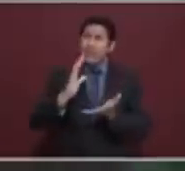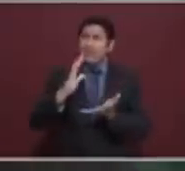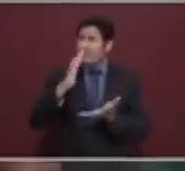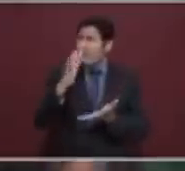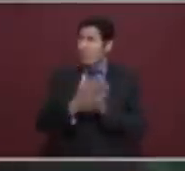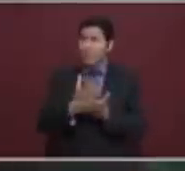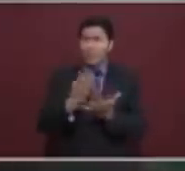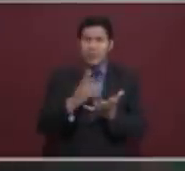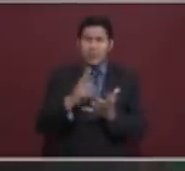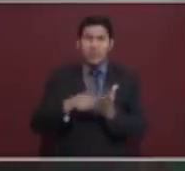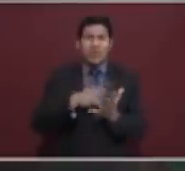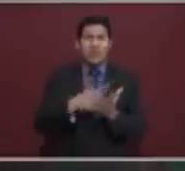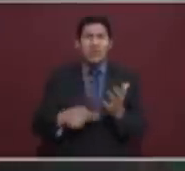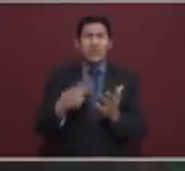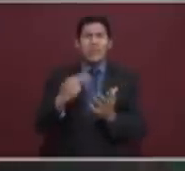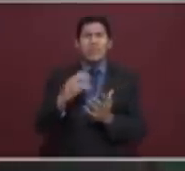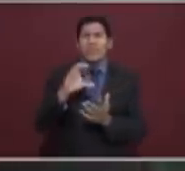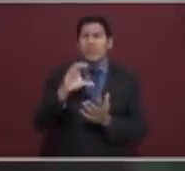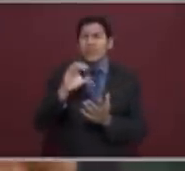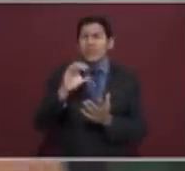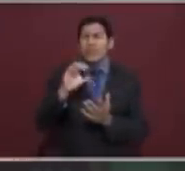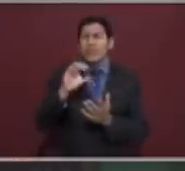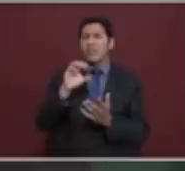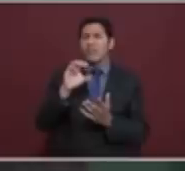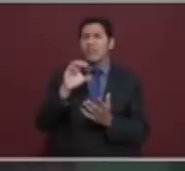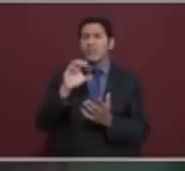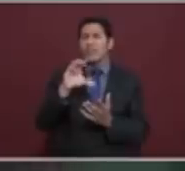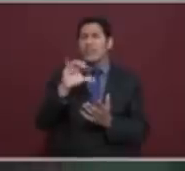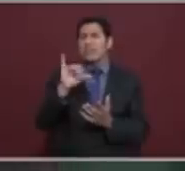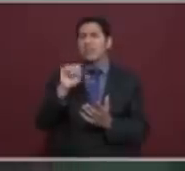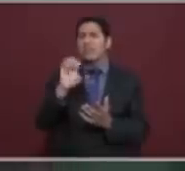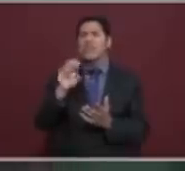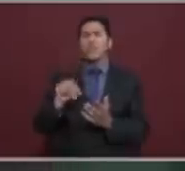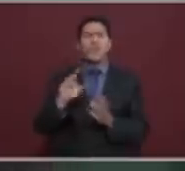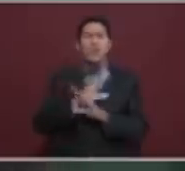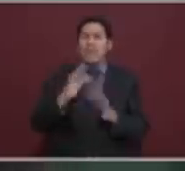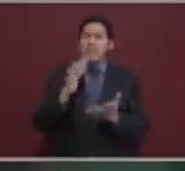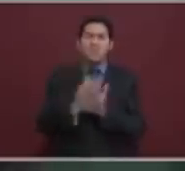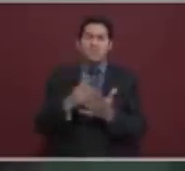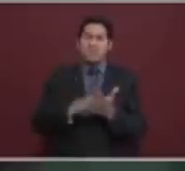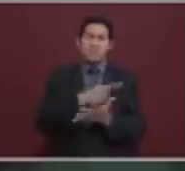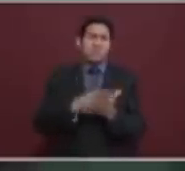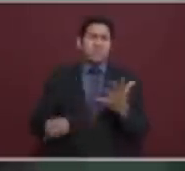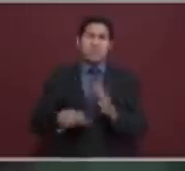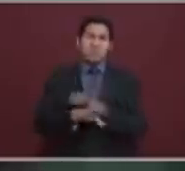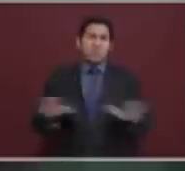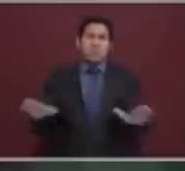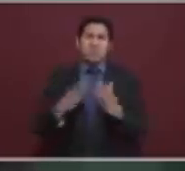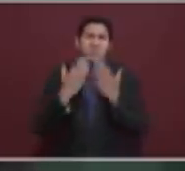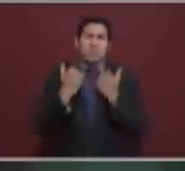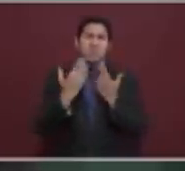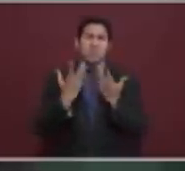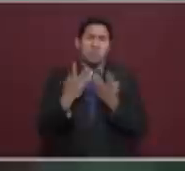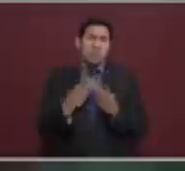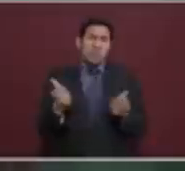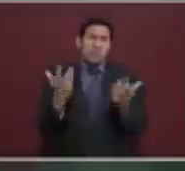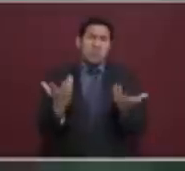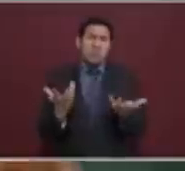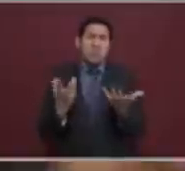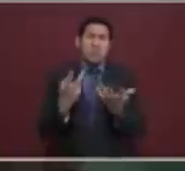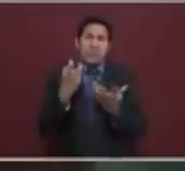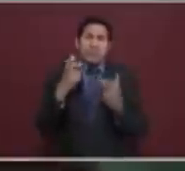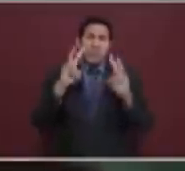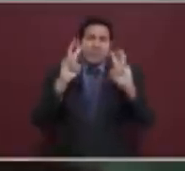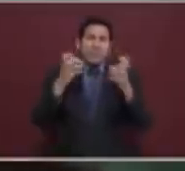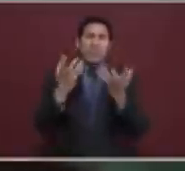del cisen no existe ya el espionaje la persecución